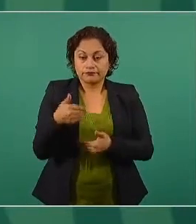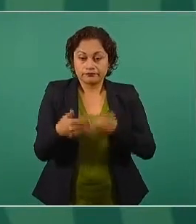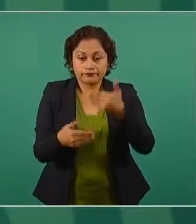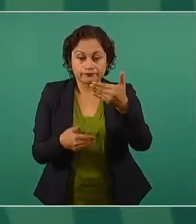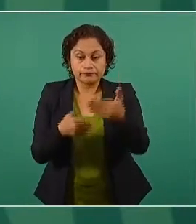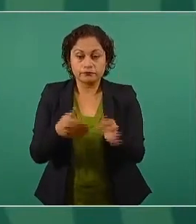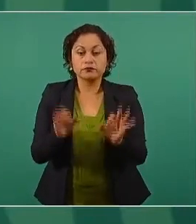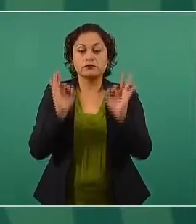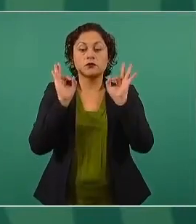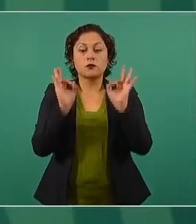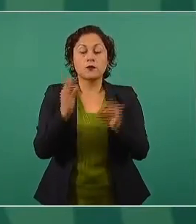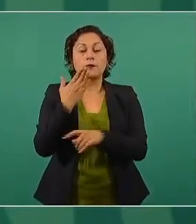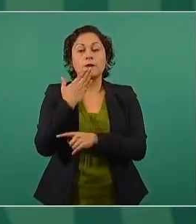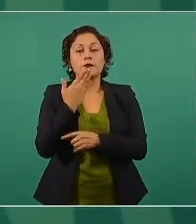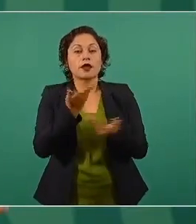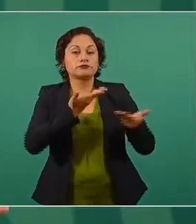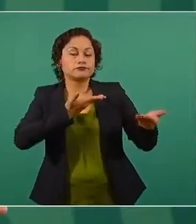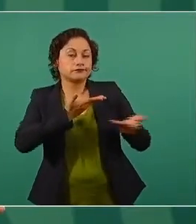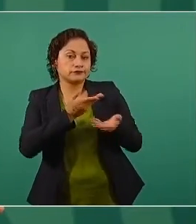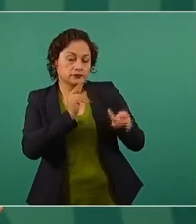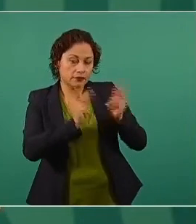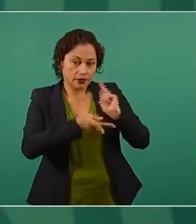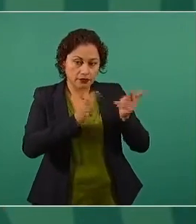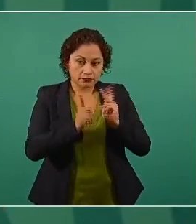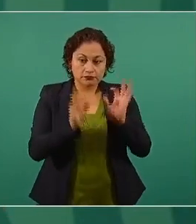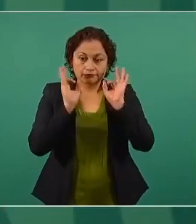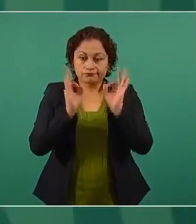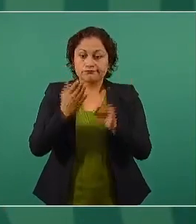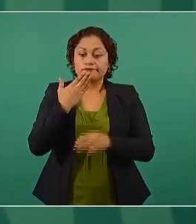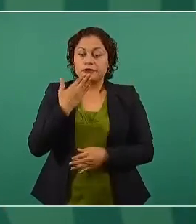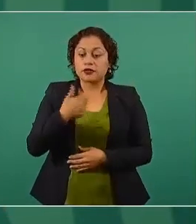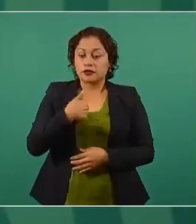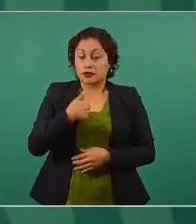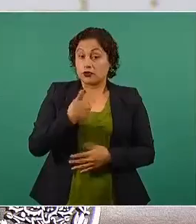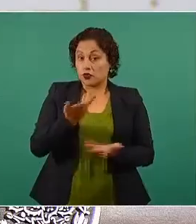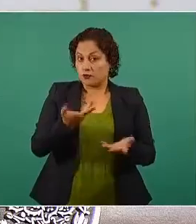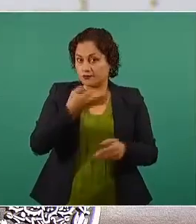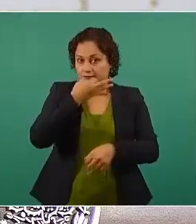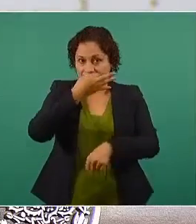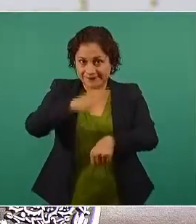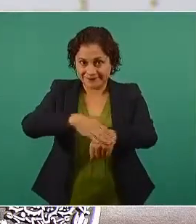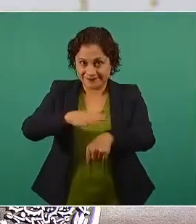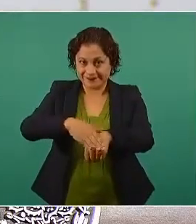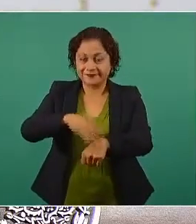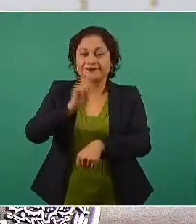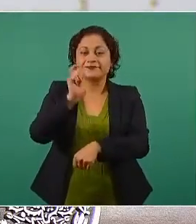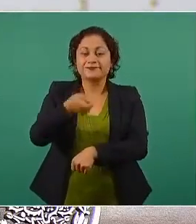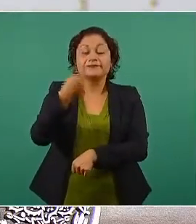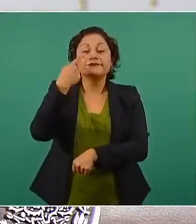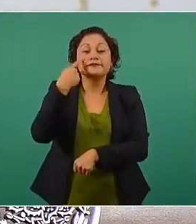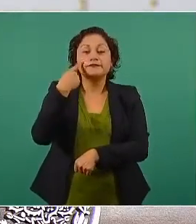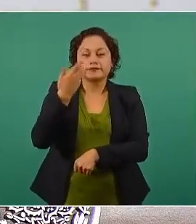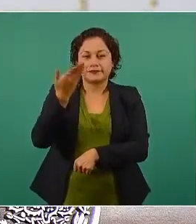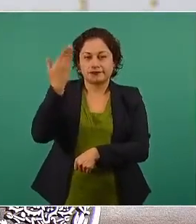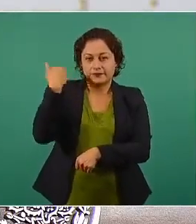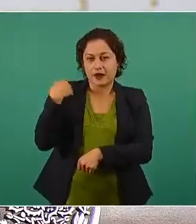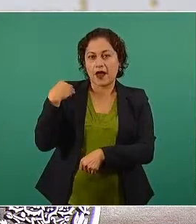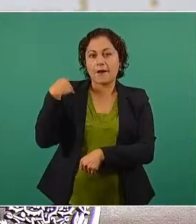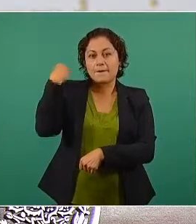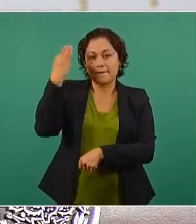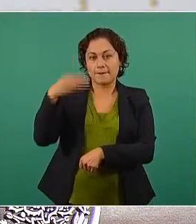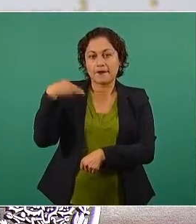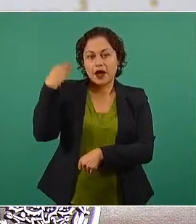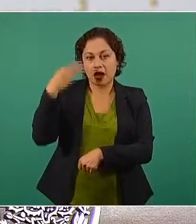entendimiento, y ya les puedo adelantar que después de marzo, que fue